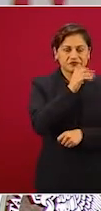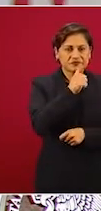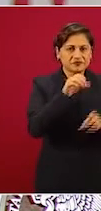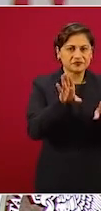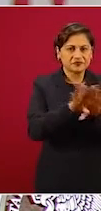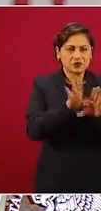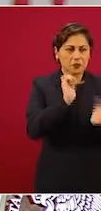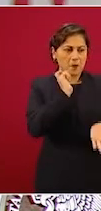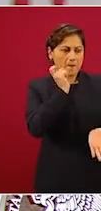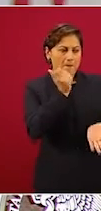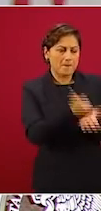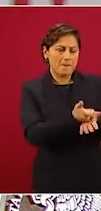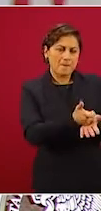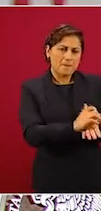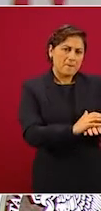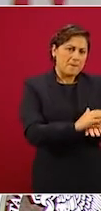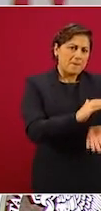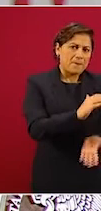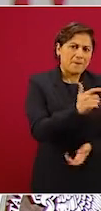sueldos tan